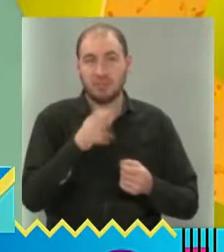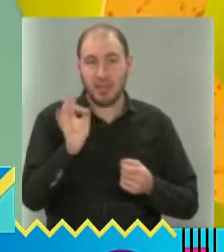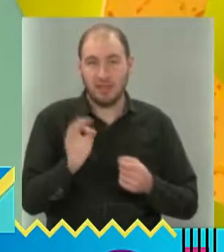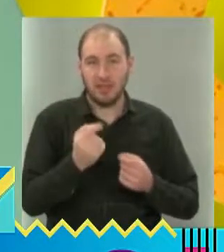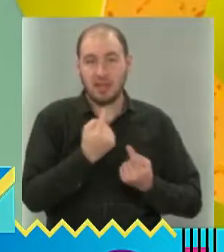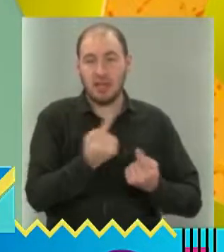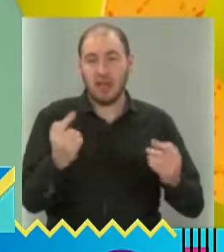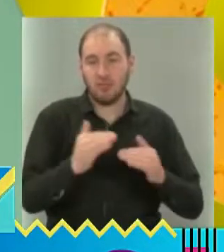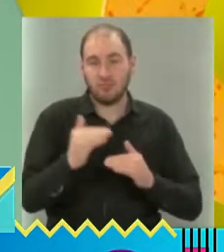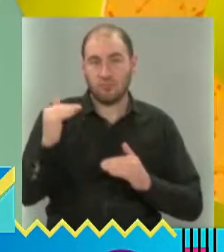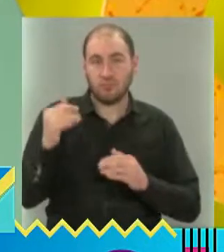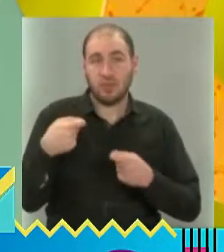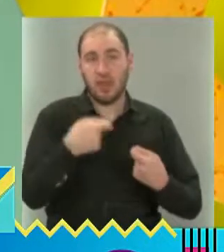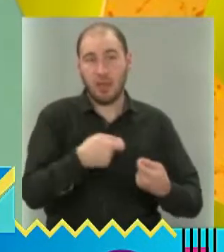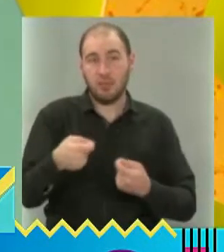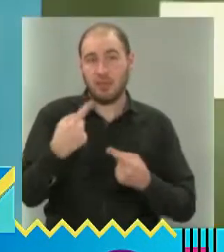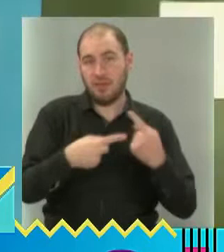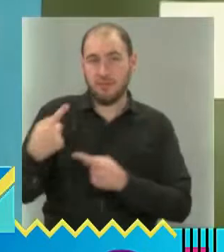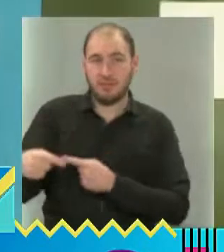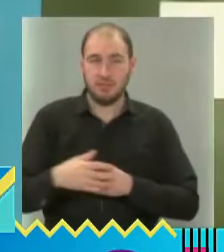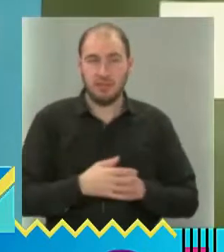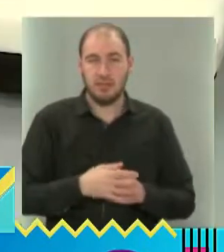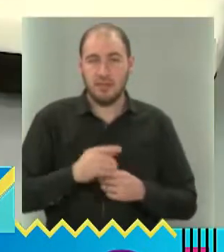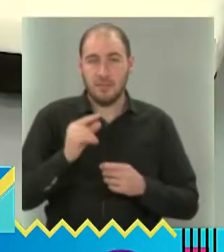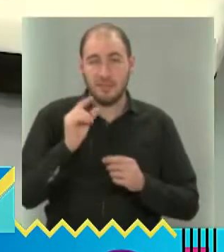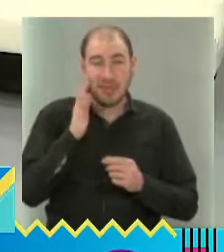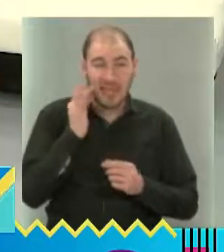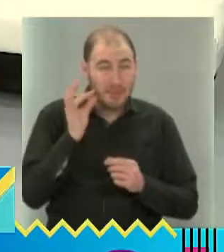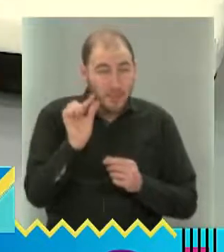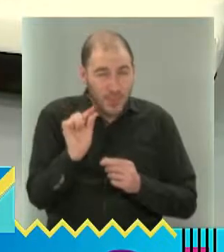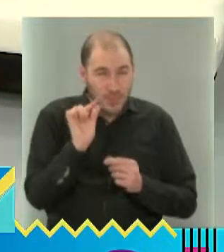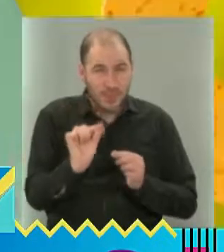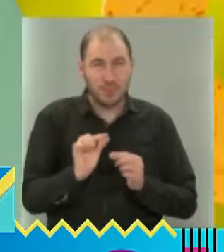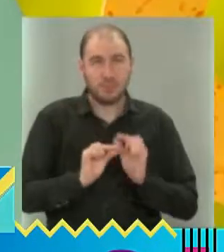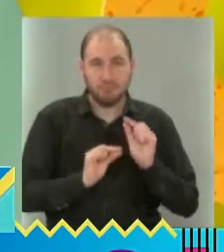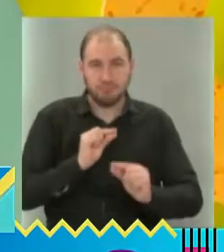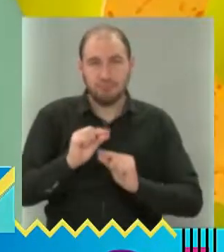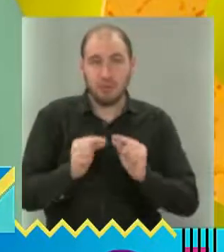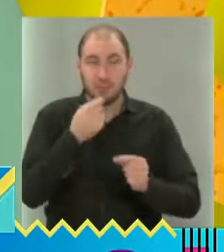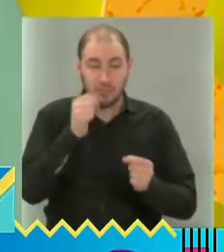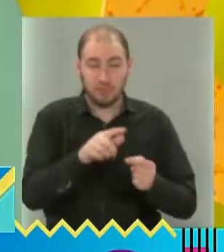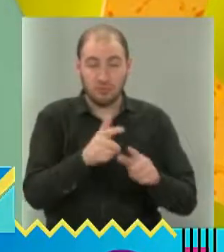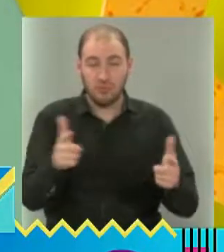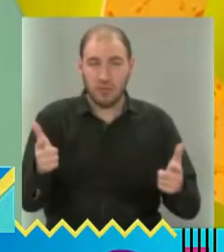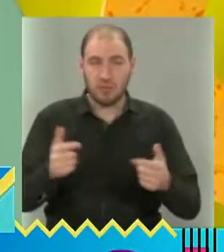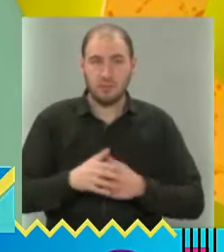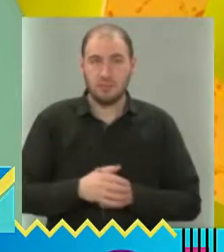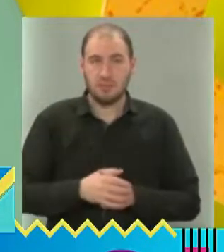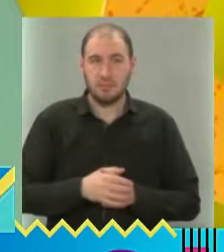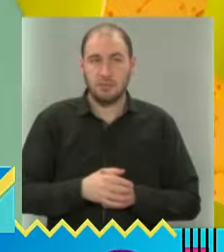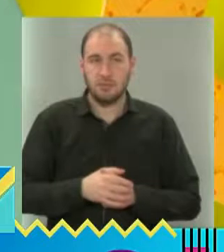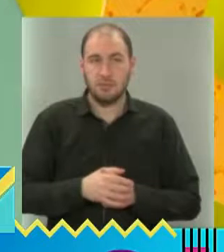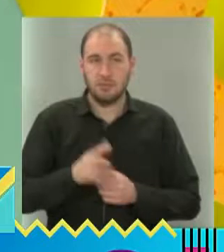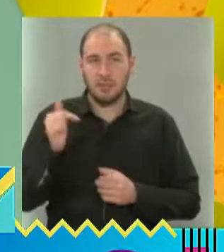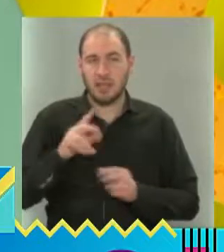cada parte de la cadena aporta diferente, son sí. centésimas, digamos, Bien. lo que se aporta, y que si no existiera eso no